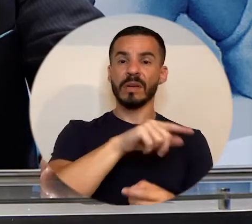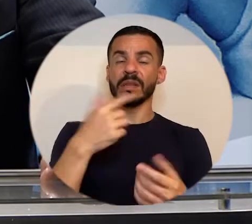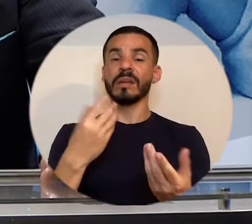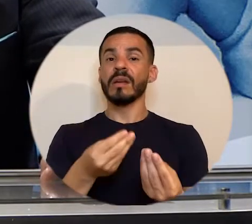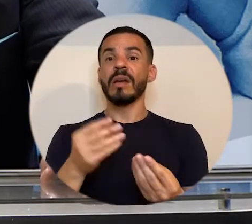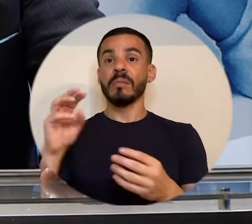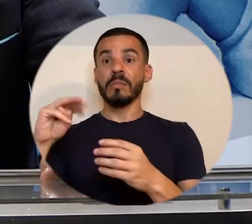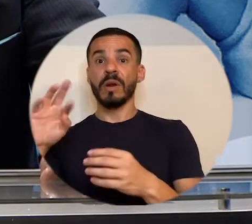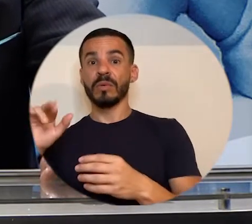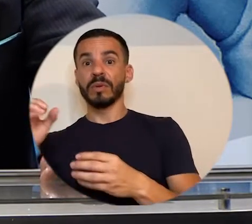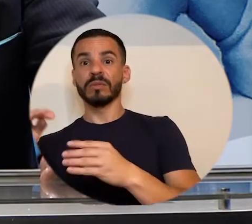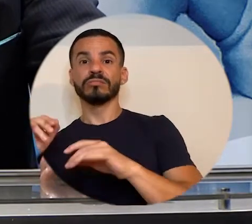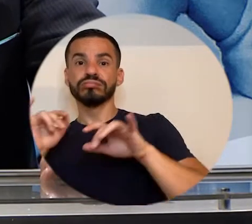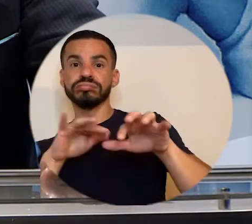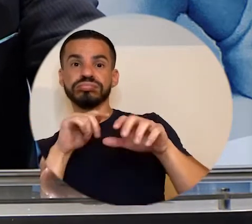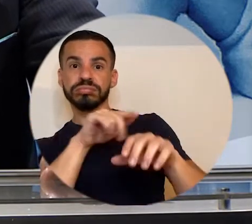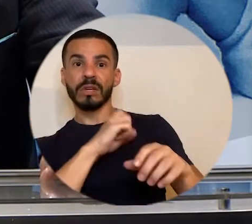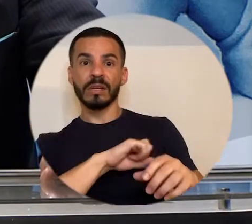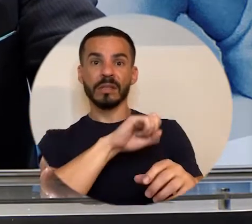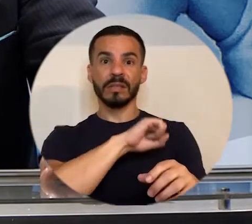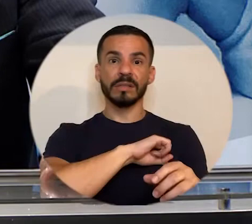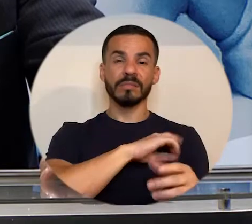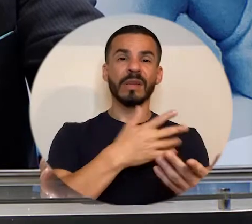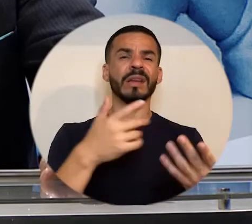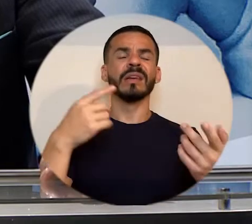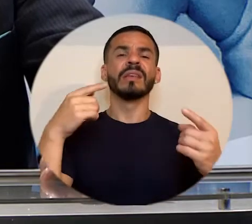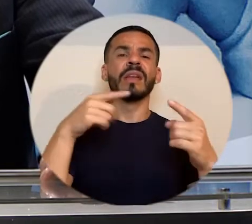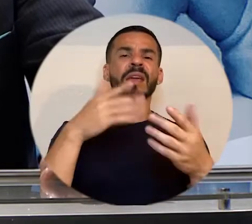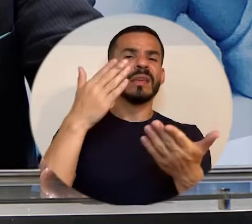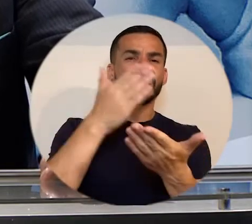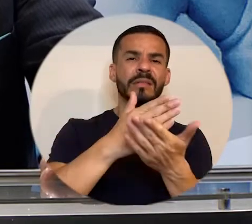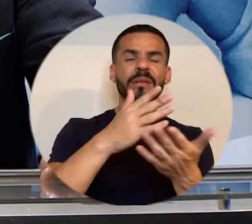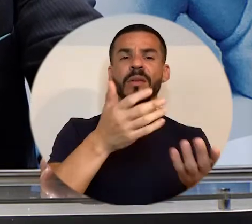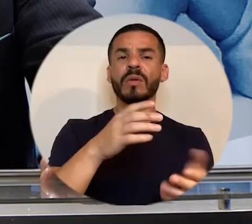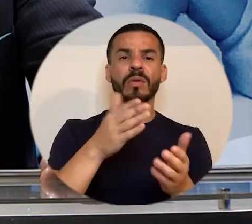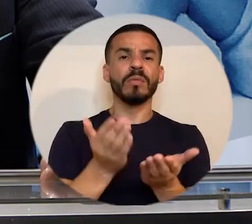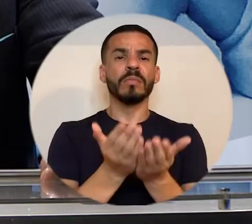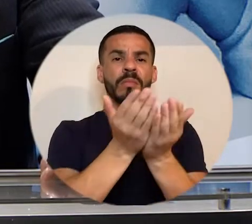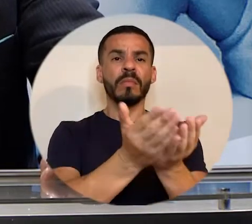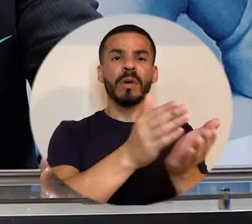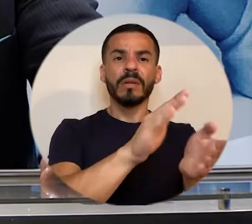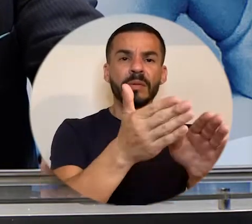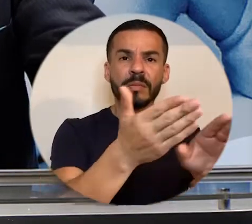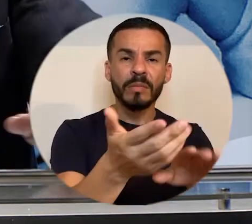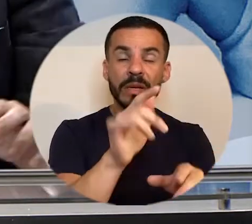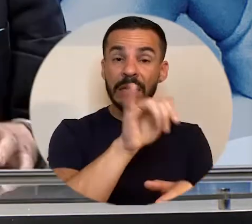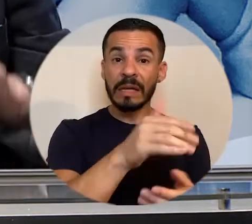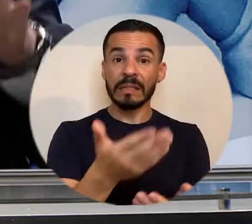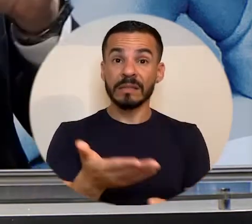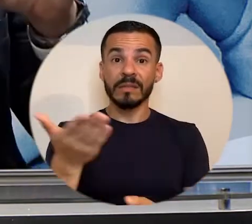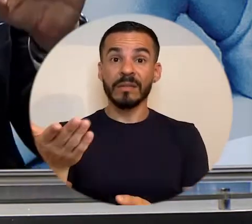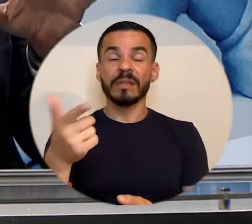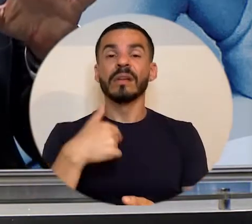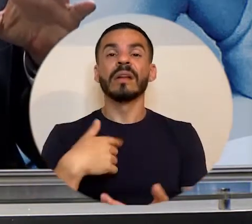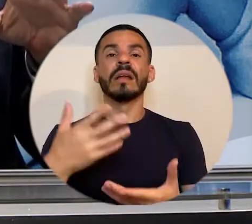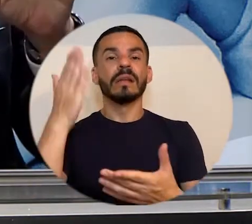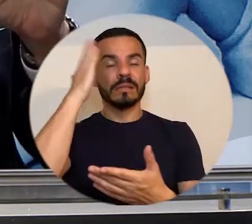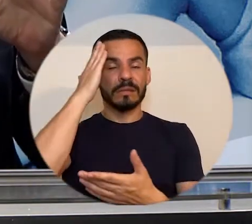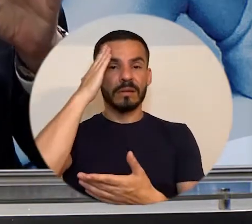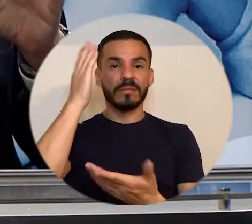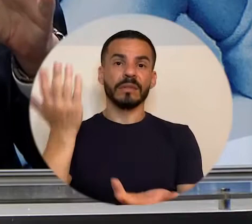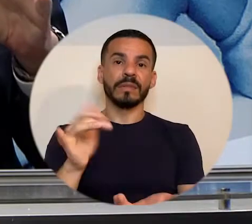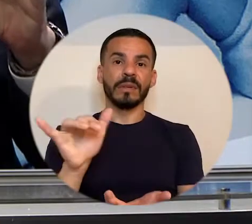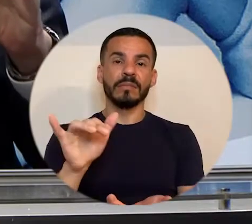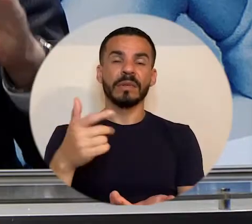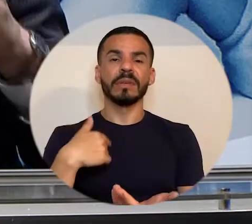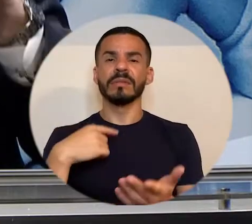de vez en cuando Marruecos manda gente para España, y con todos los dramas de muertes en las pateras, en los barcos. Entonces, ese factor hay